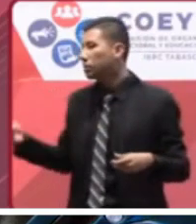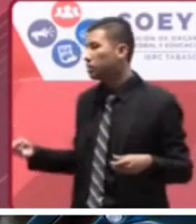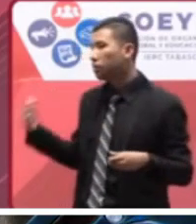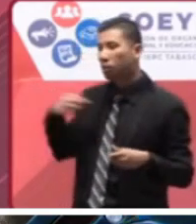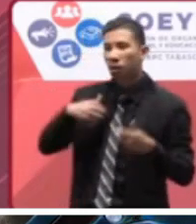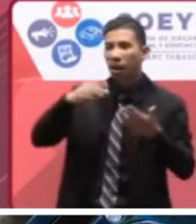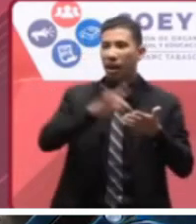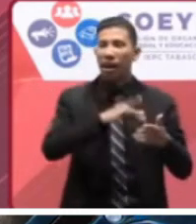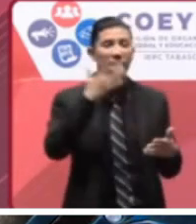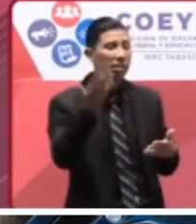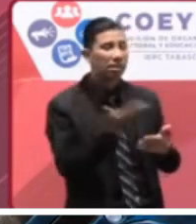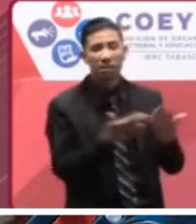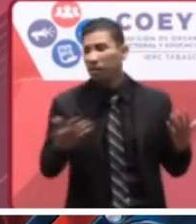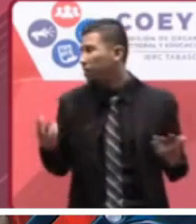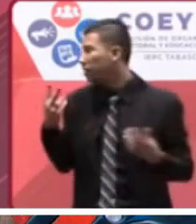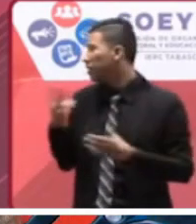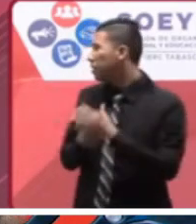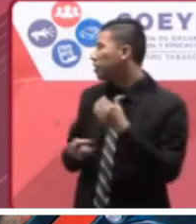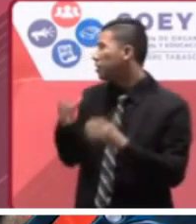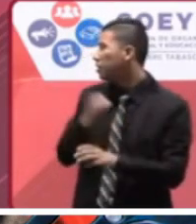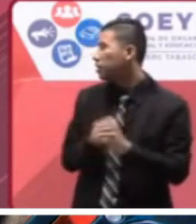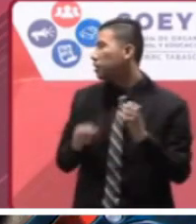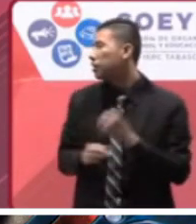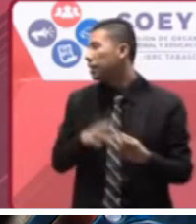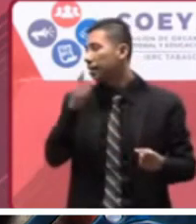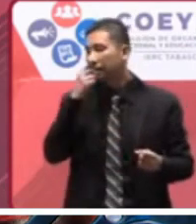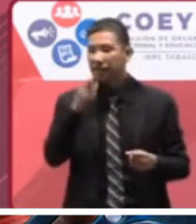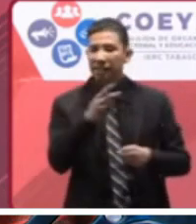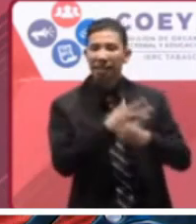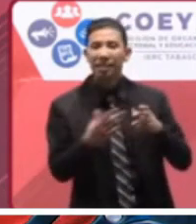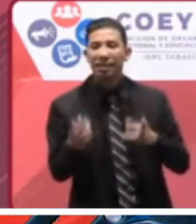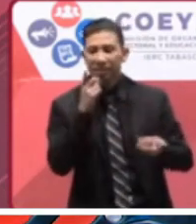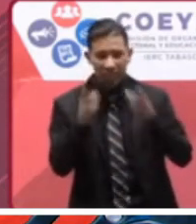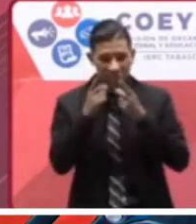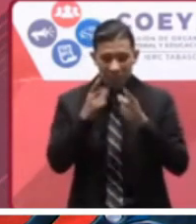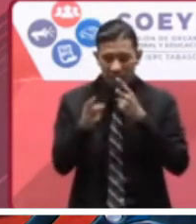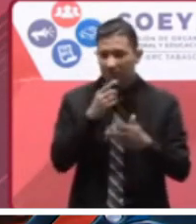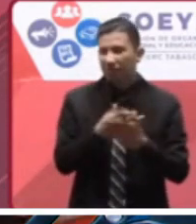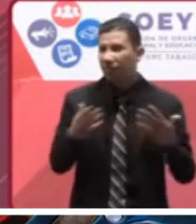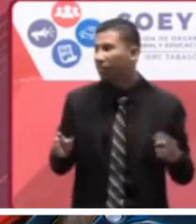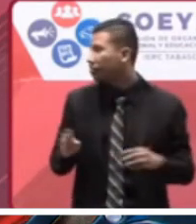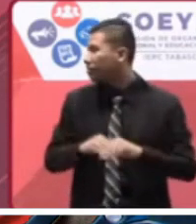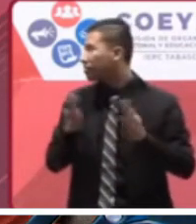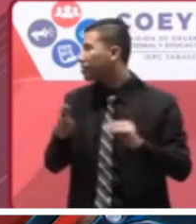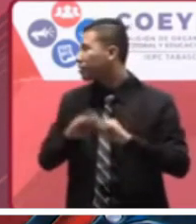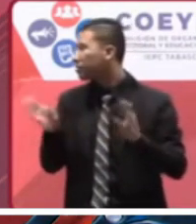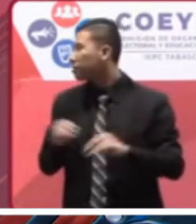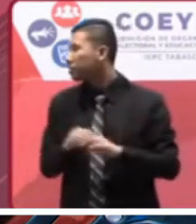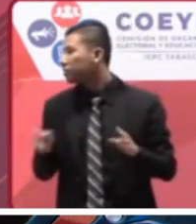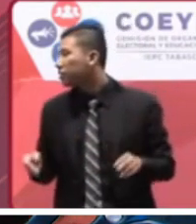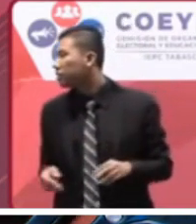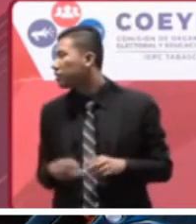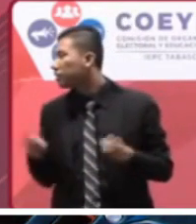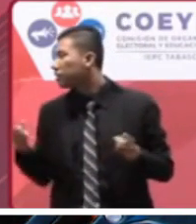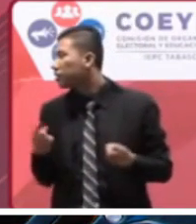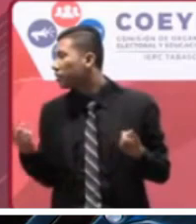Ahora vamos a escuchar a Lorenzo Córdoba cómo reacciona como un paladín de la democracia, con un gran cinismo que